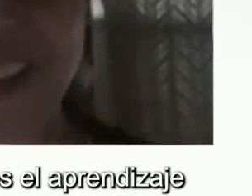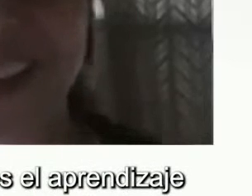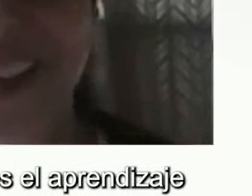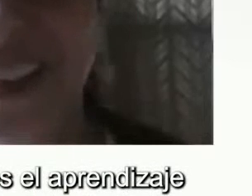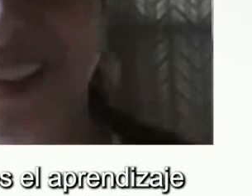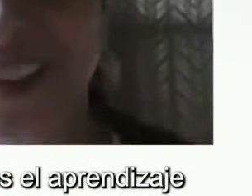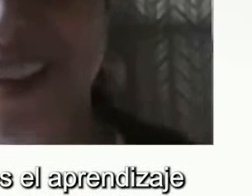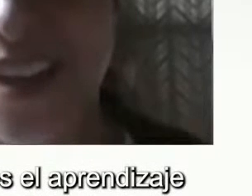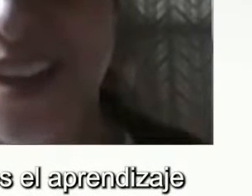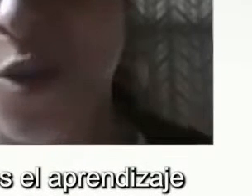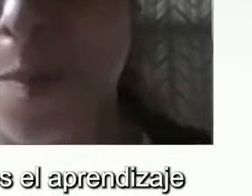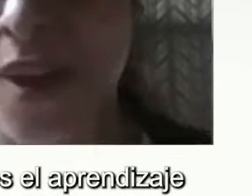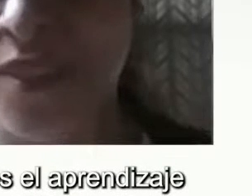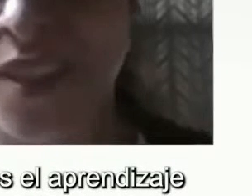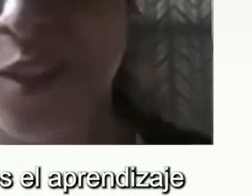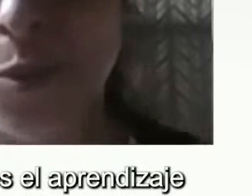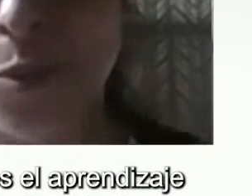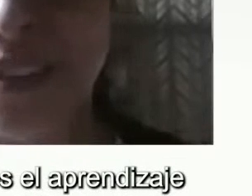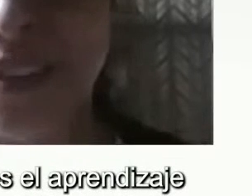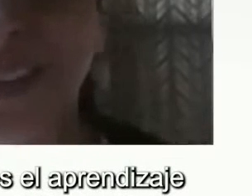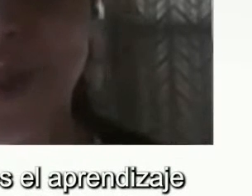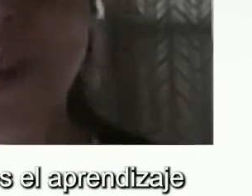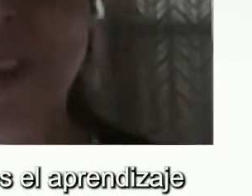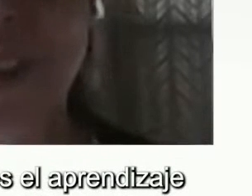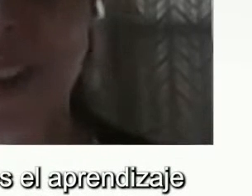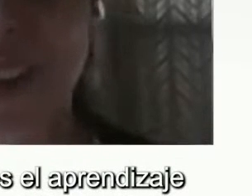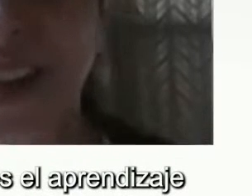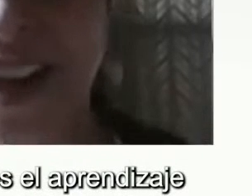generaciones, ya compartiendo una